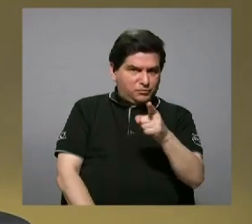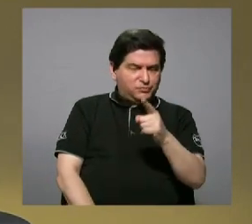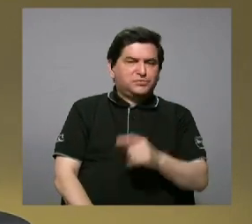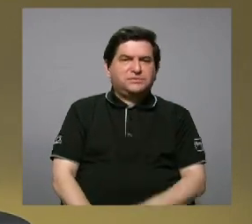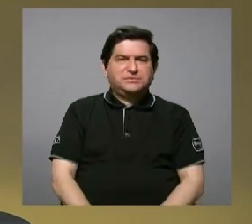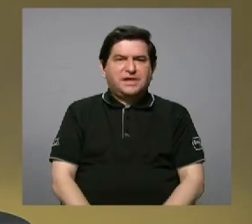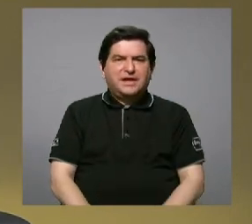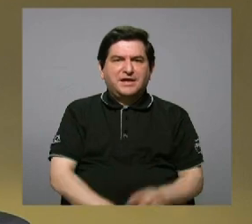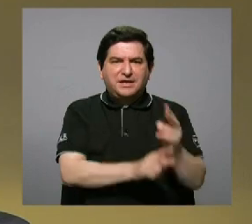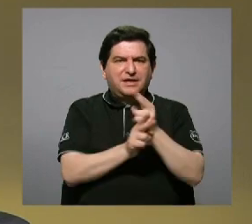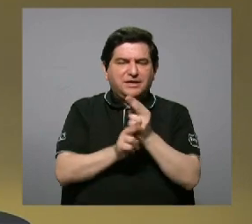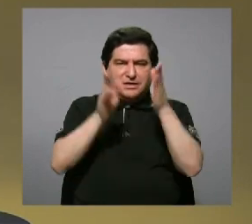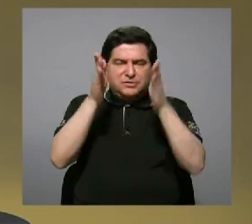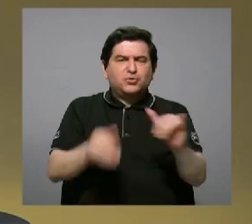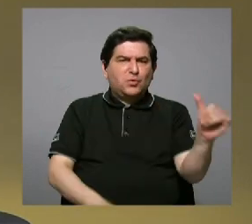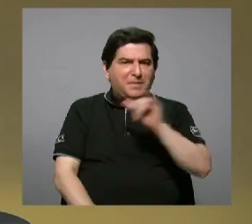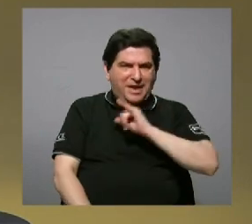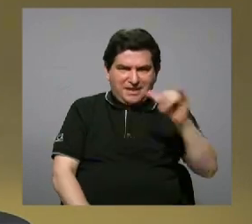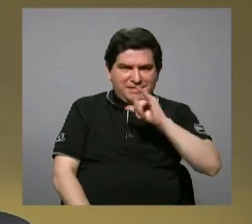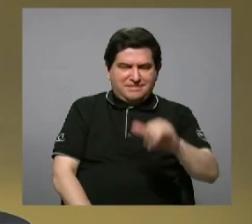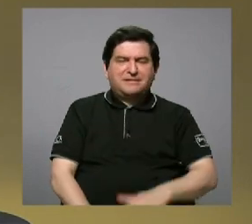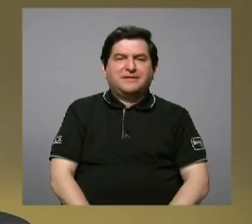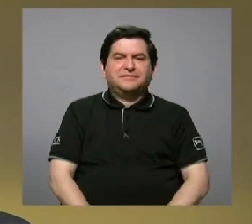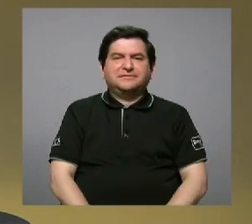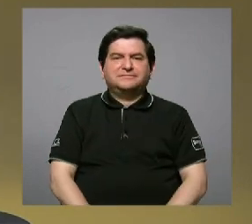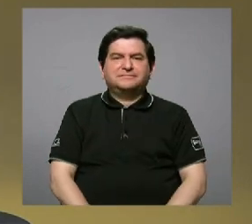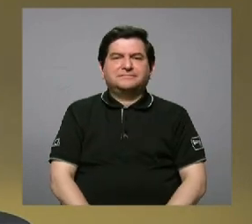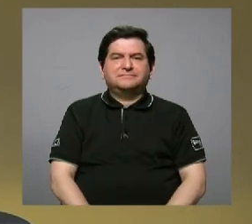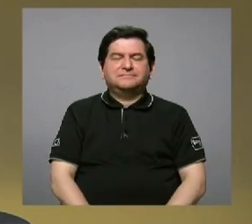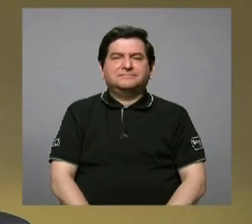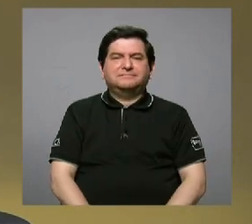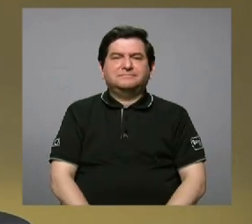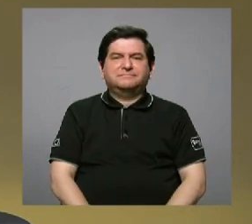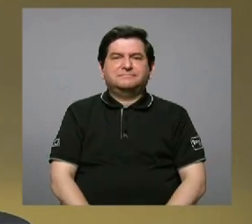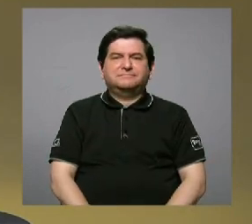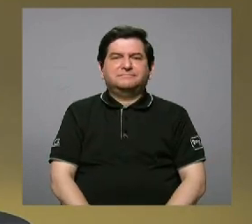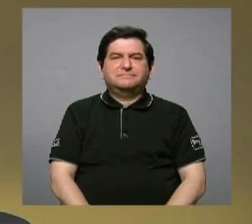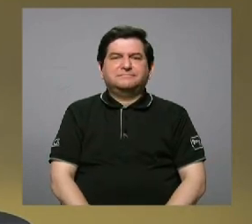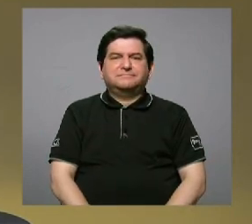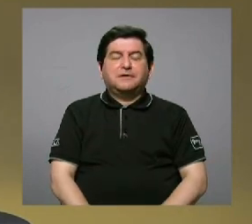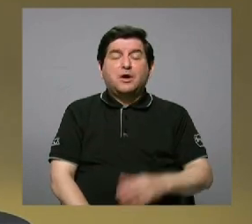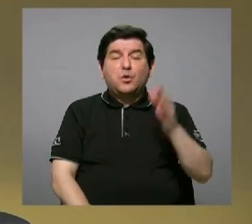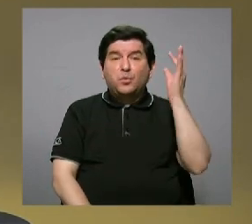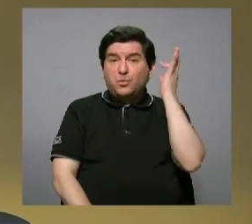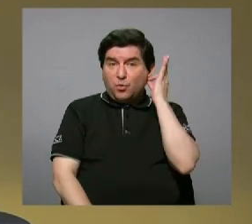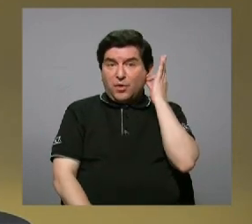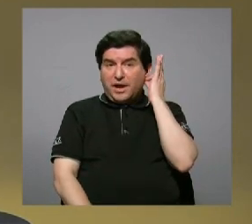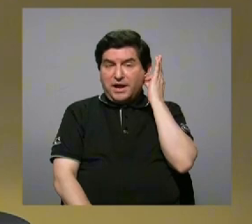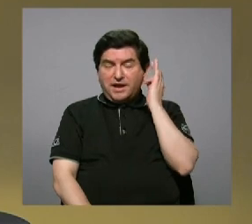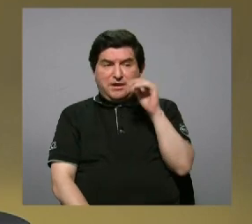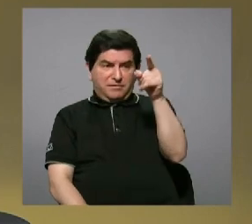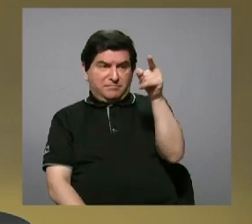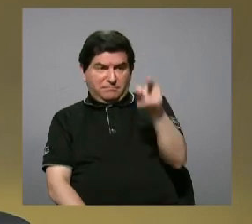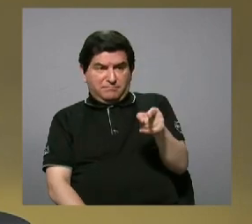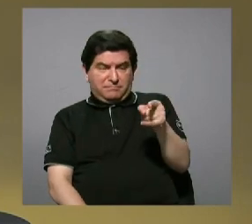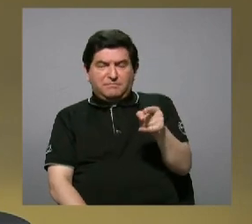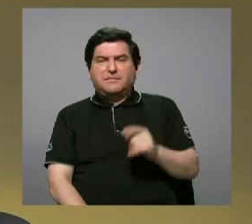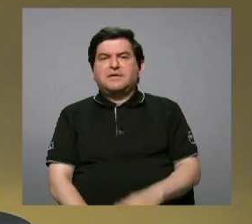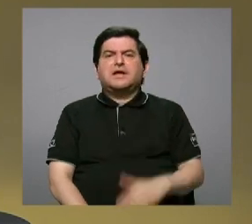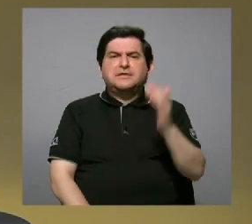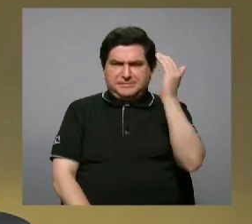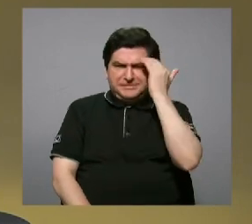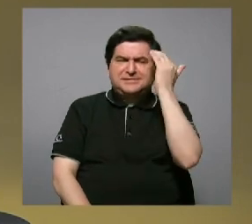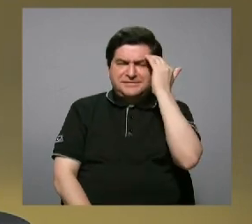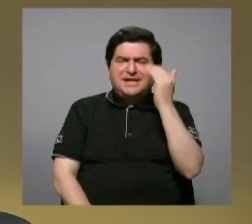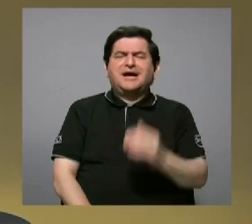que fue superintendente también. Y es una mujer que sabe lo que